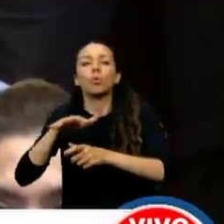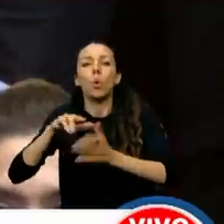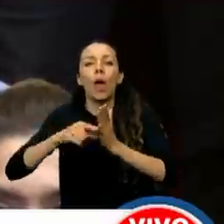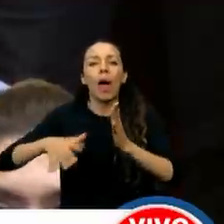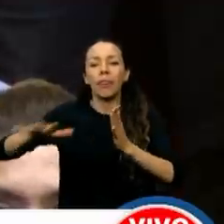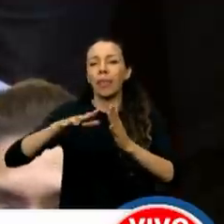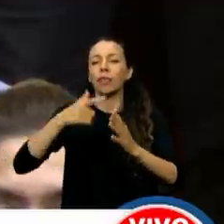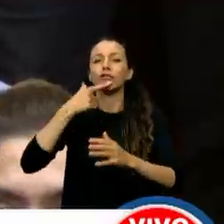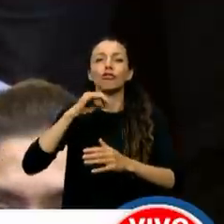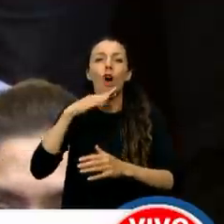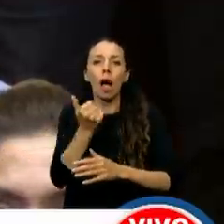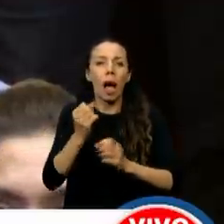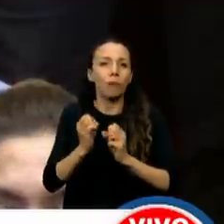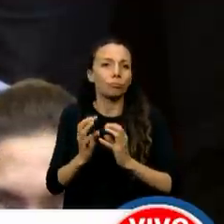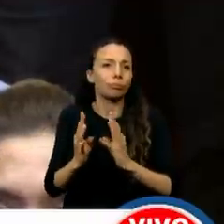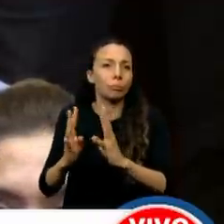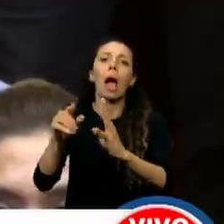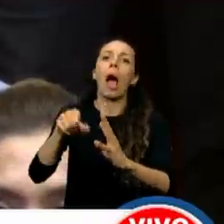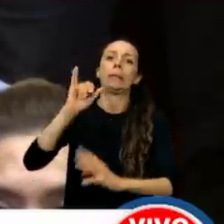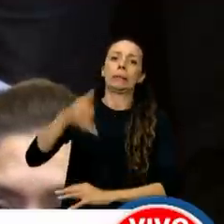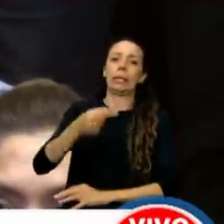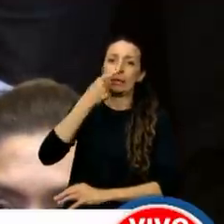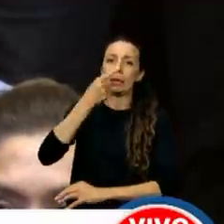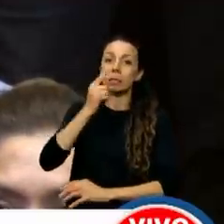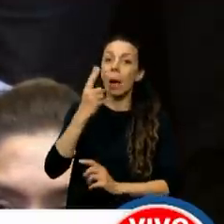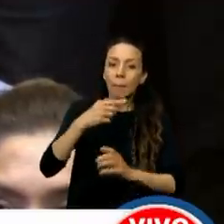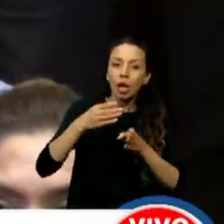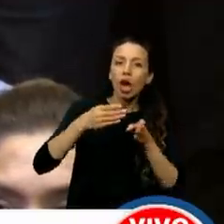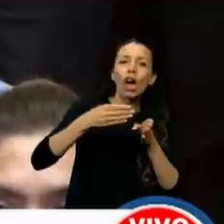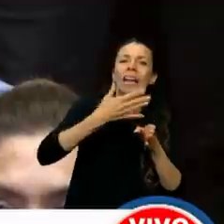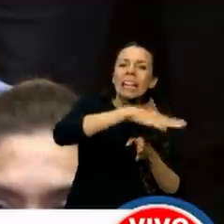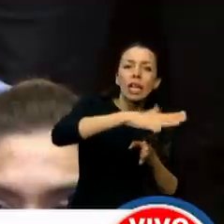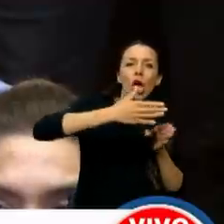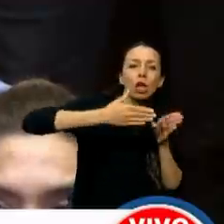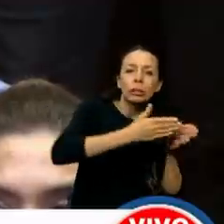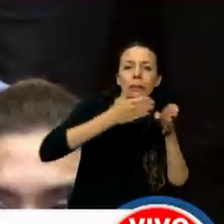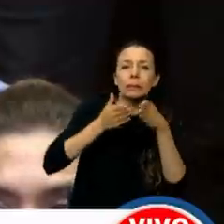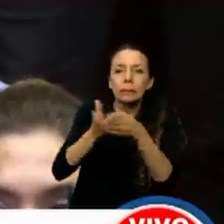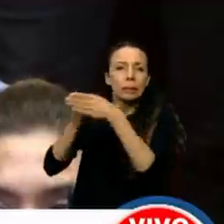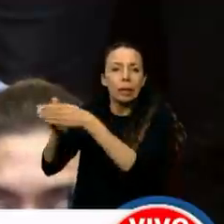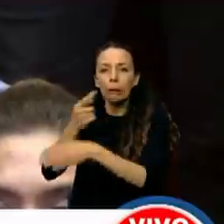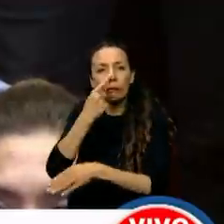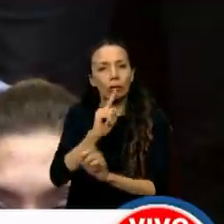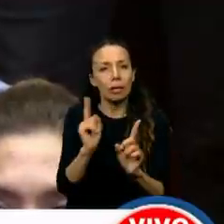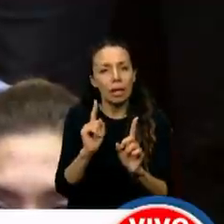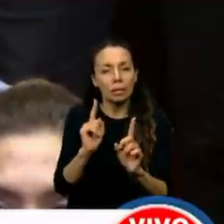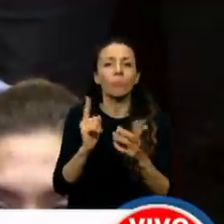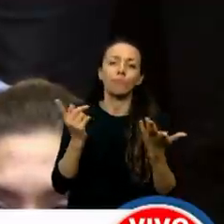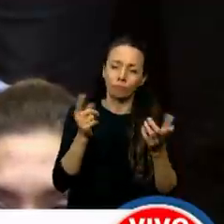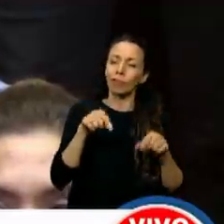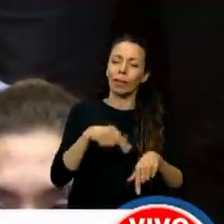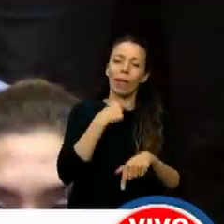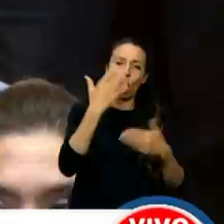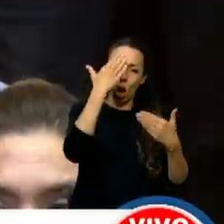y debemos aquí todos comprometernos con este aspecto que no es ni nada más ni nada menos que hablar de soberanía así que bueno un especial homenaje de héctor timerman